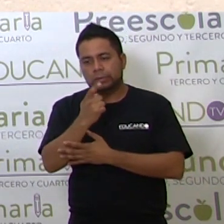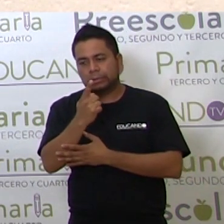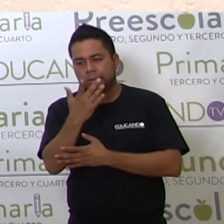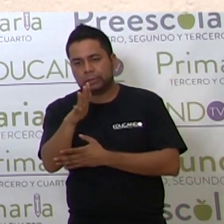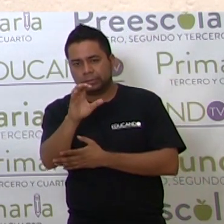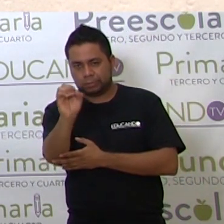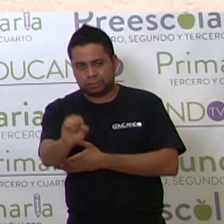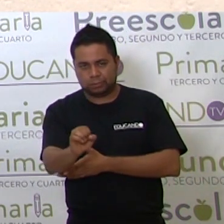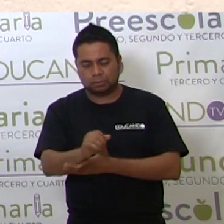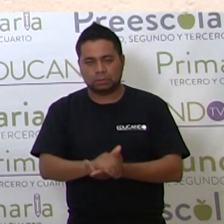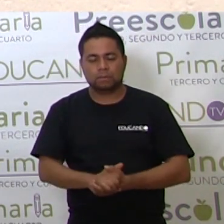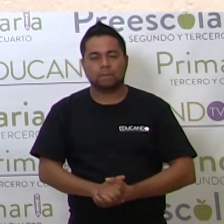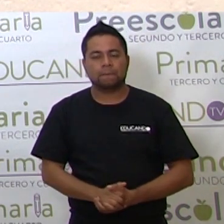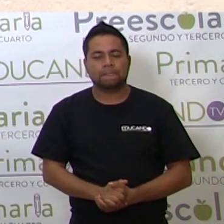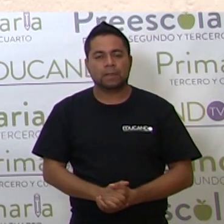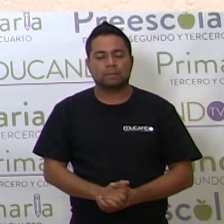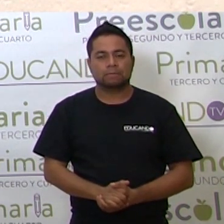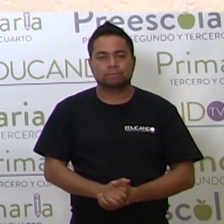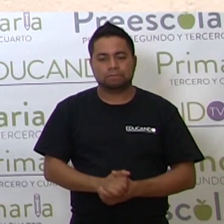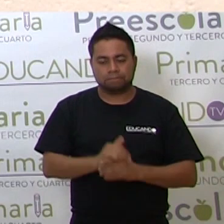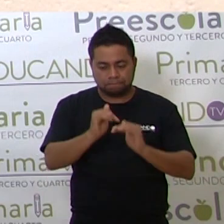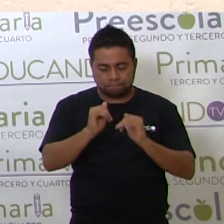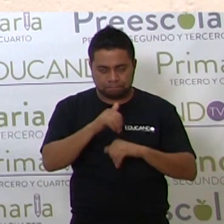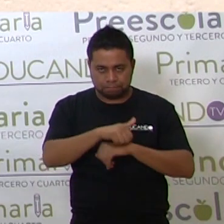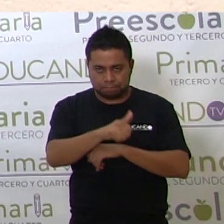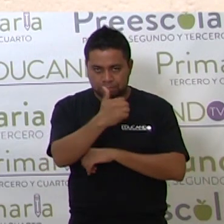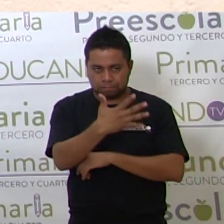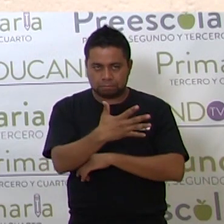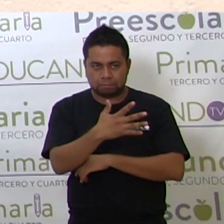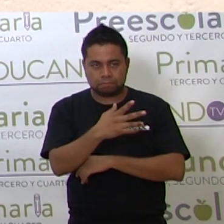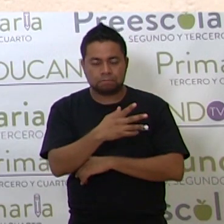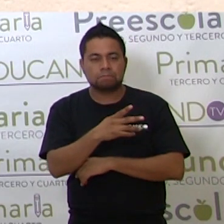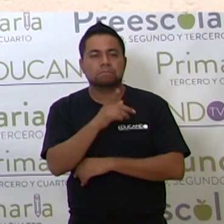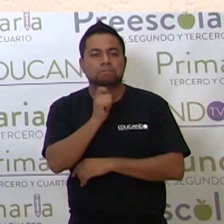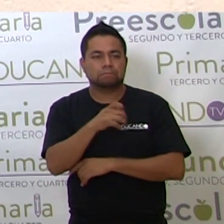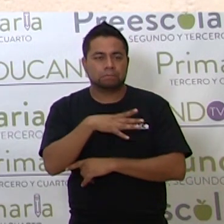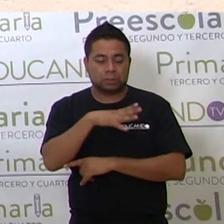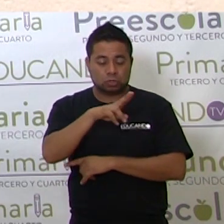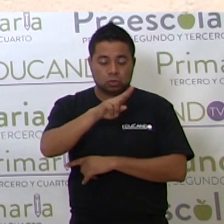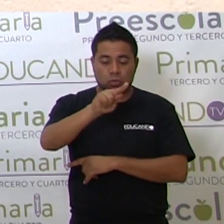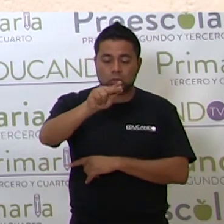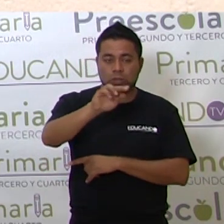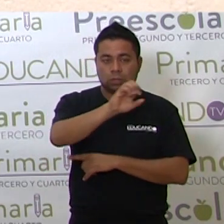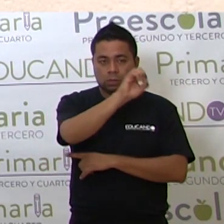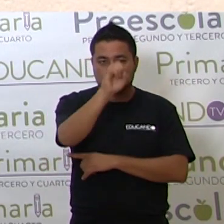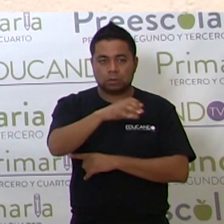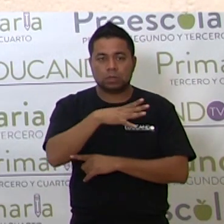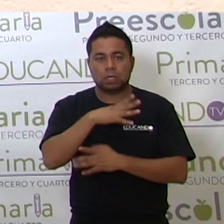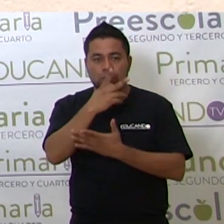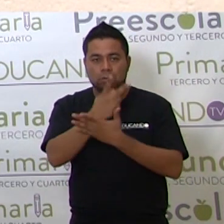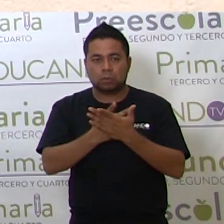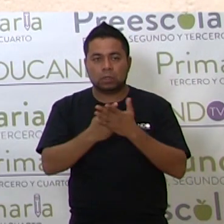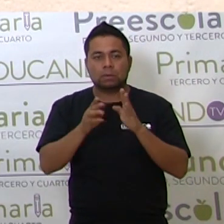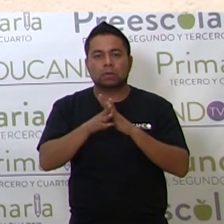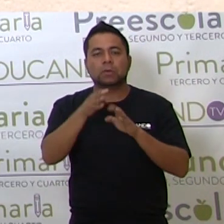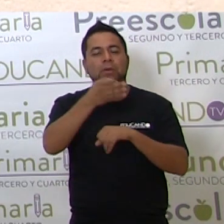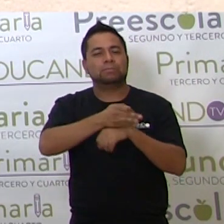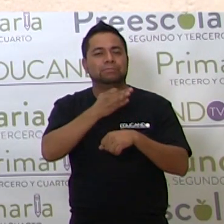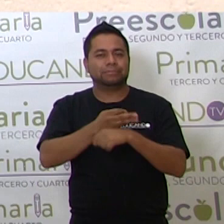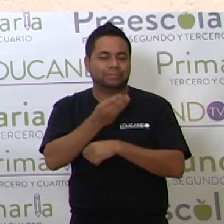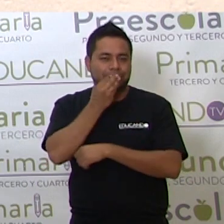10% en la pregunta 5 vemos que el 80% ven programas cómicos